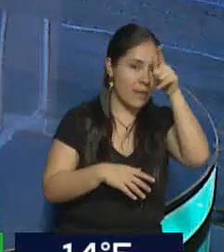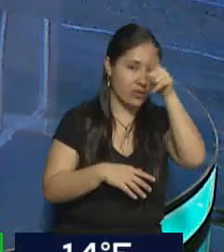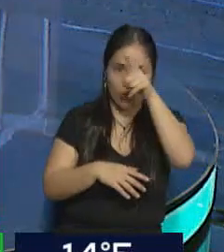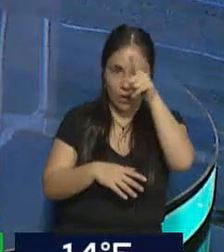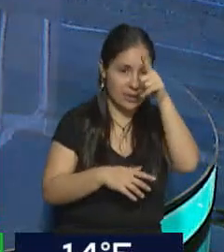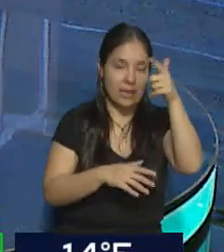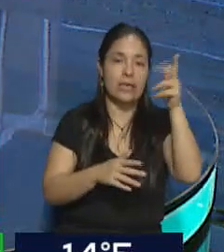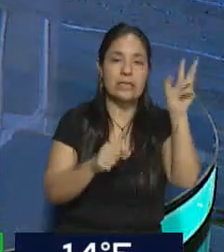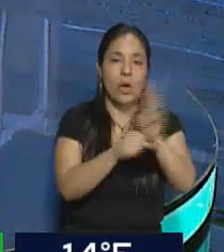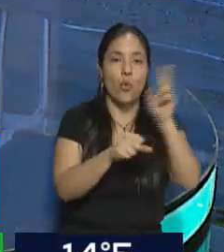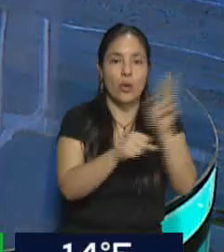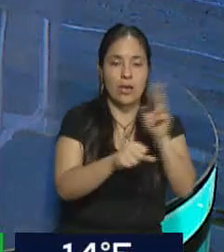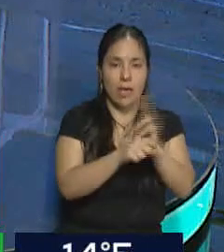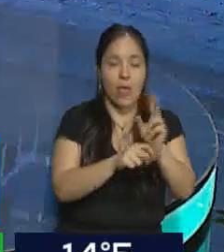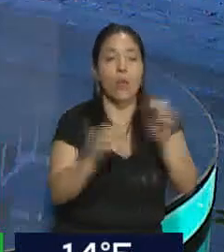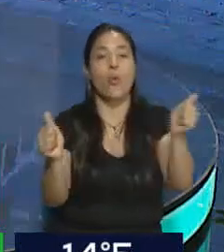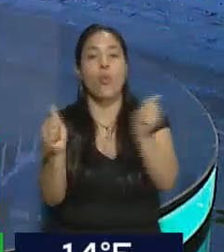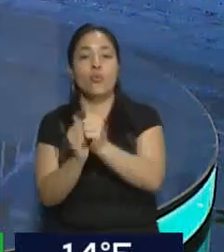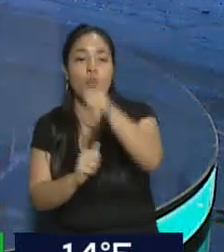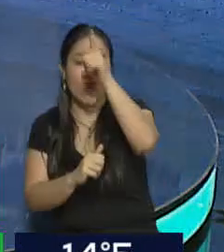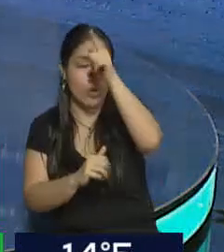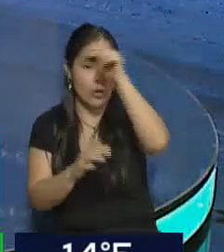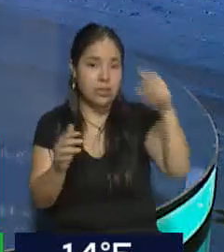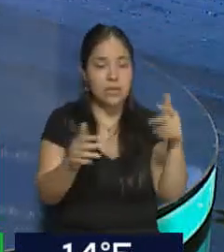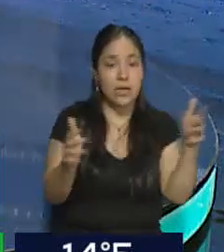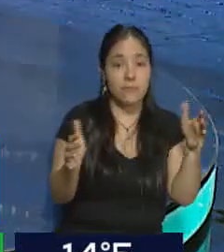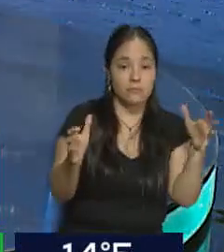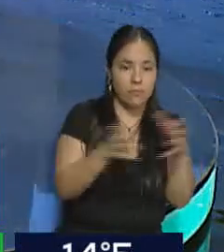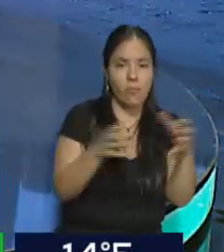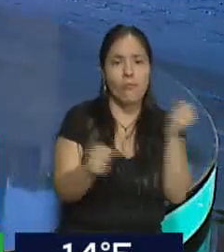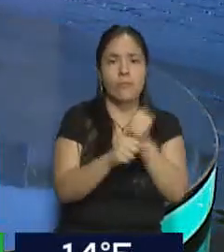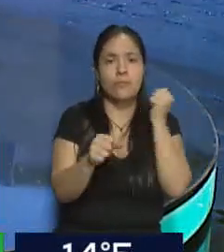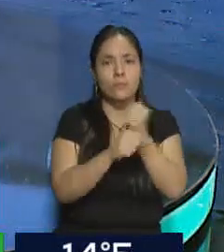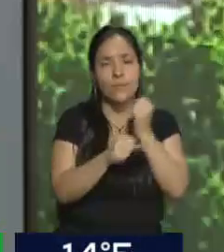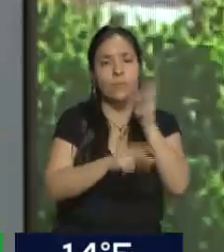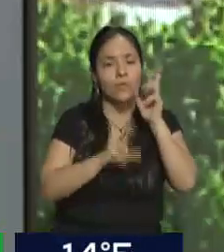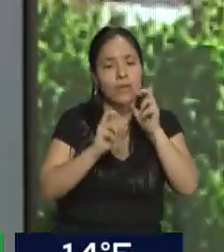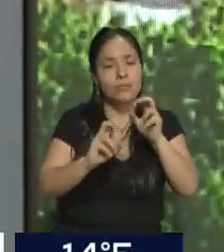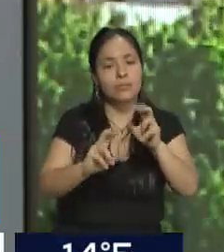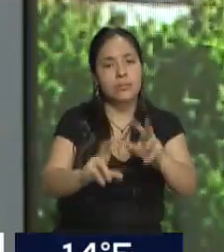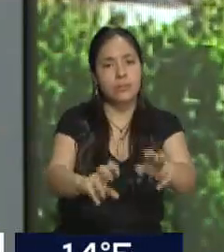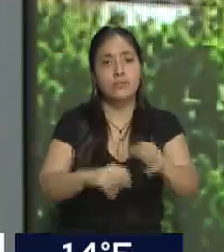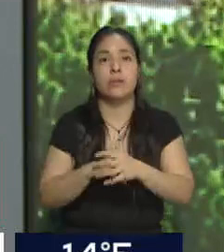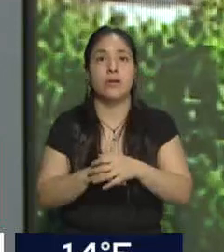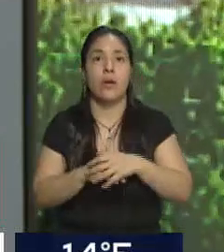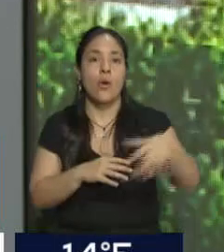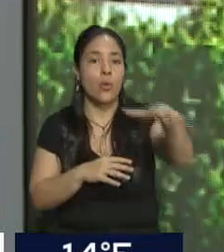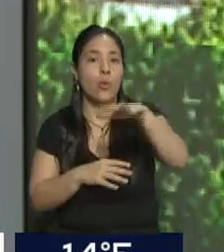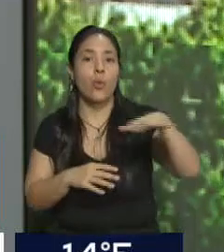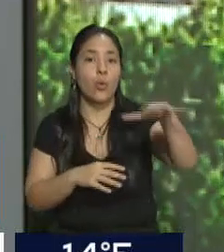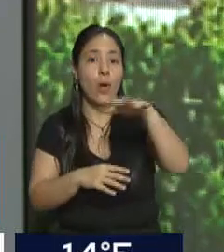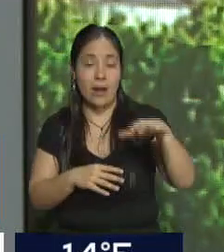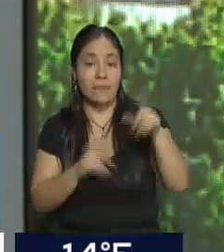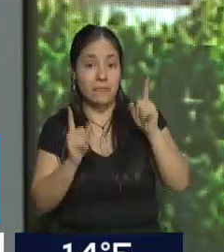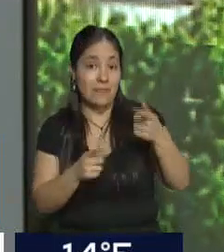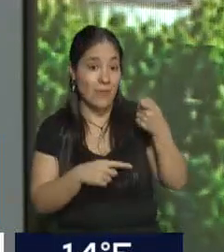el servicio de seguridad en el Polo judicial penal realizaron esta inspección ocular Qué es esta inspección ocular es básicamente ir hasta la sala donde ocurrió el